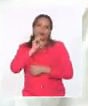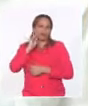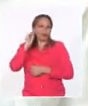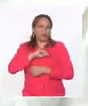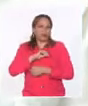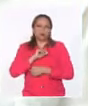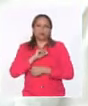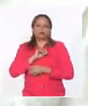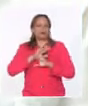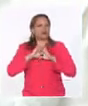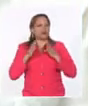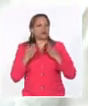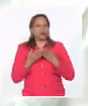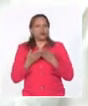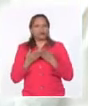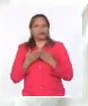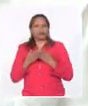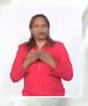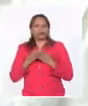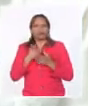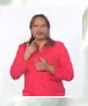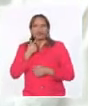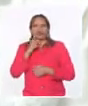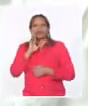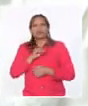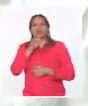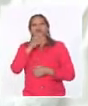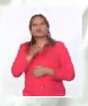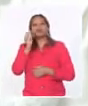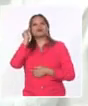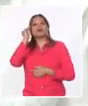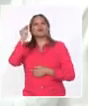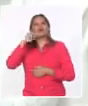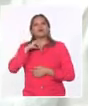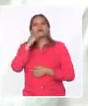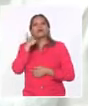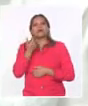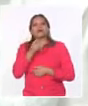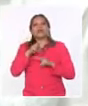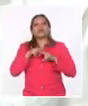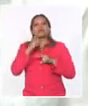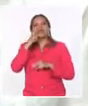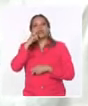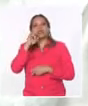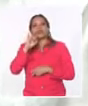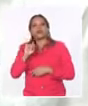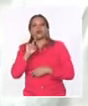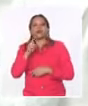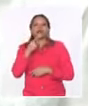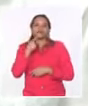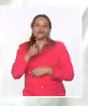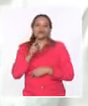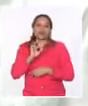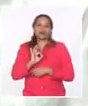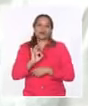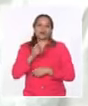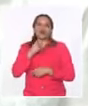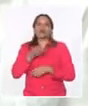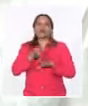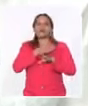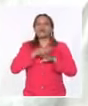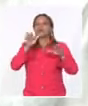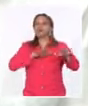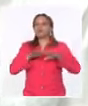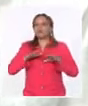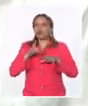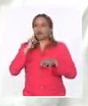Creo que fue Margaret Chan la que dijo que el comandante sabía más de H1N1 que ella. Pues jefe se preparó.